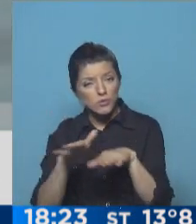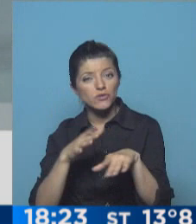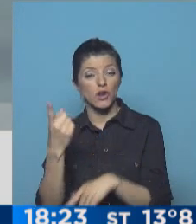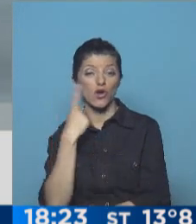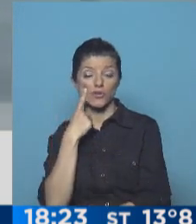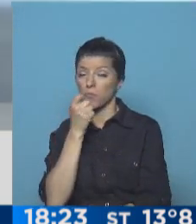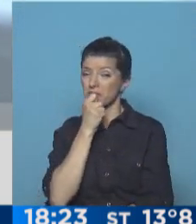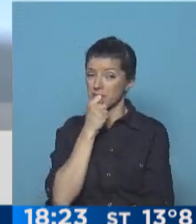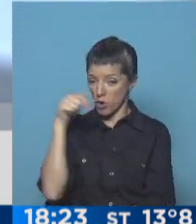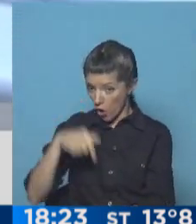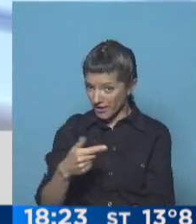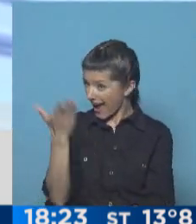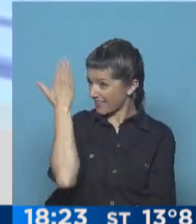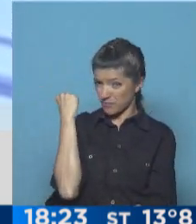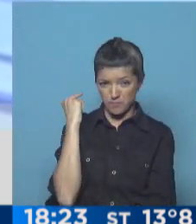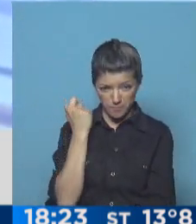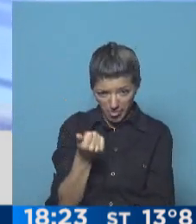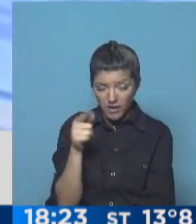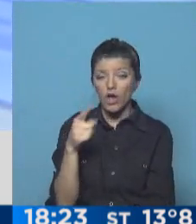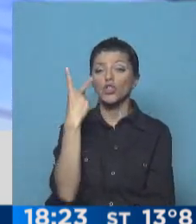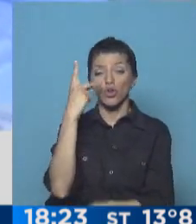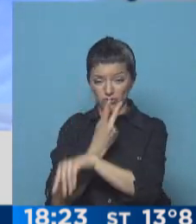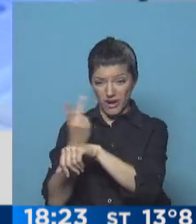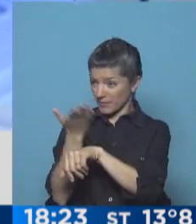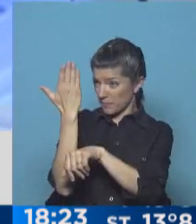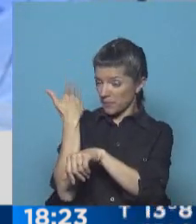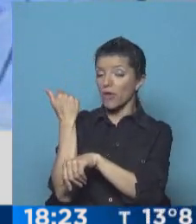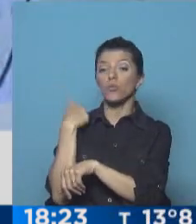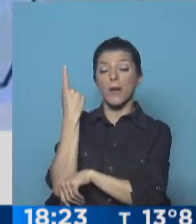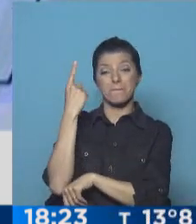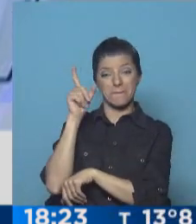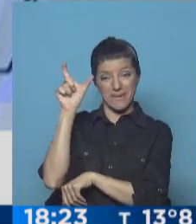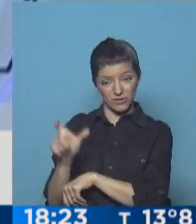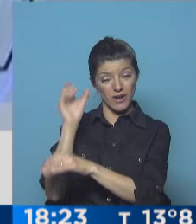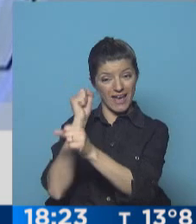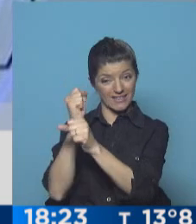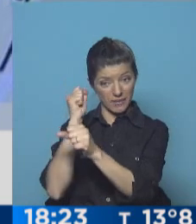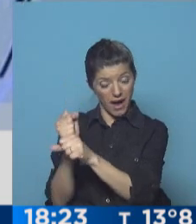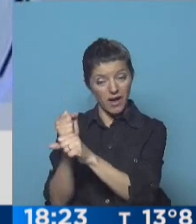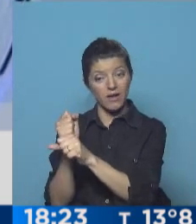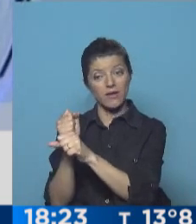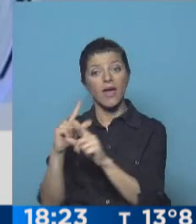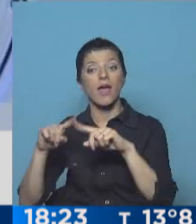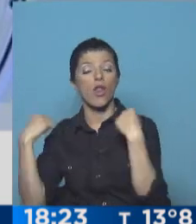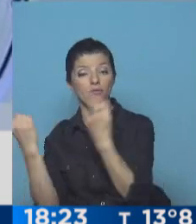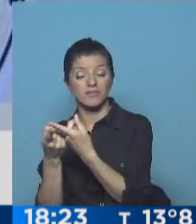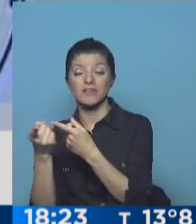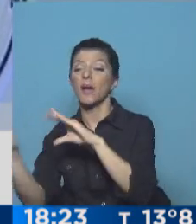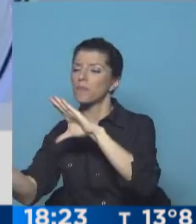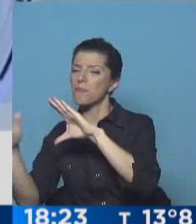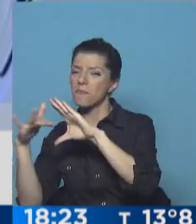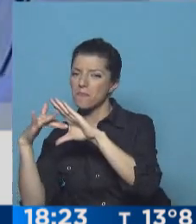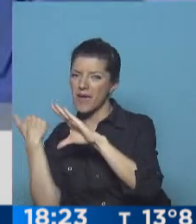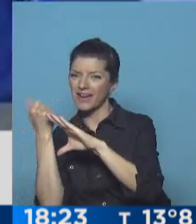Hoy, hace un ratito, dos horas, una persona que trabaja con nosotros en la oficina de la Gobernación me mandó un mail hermoso para que